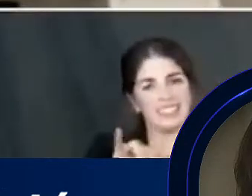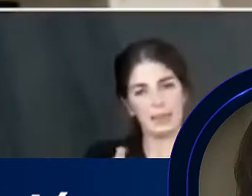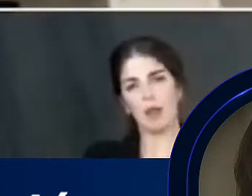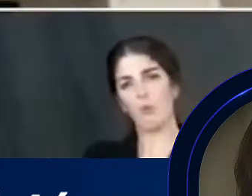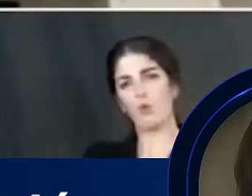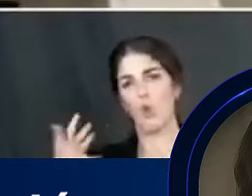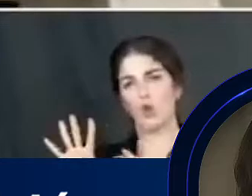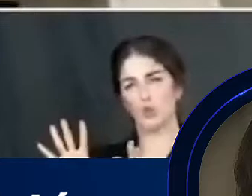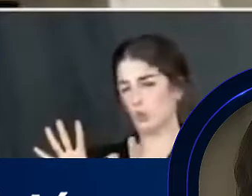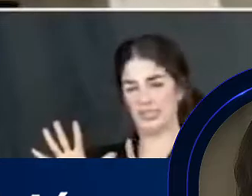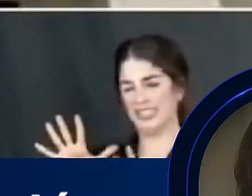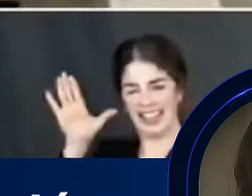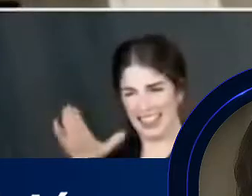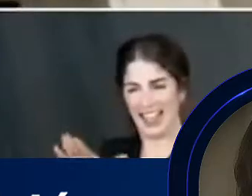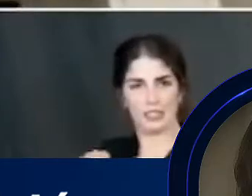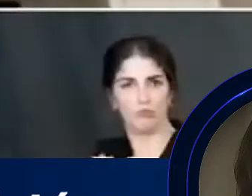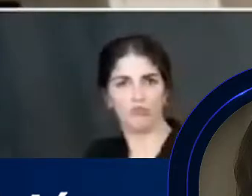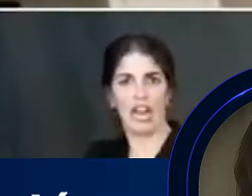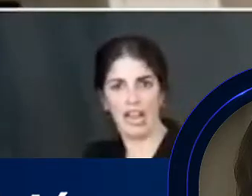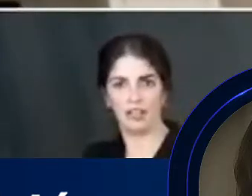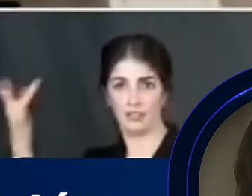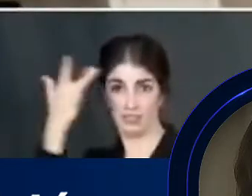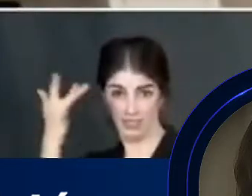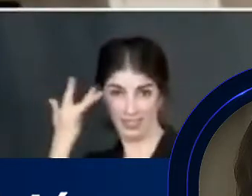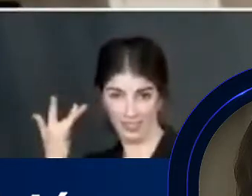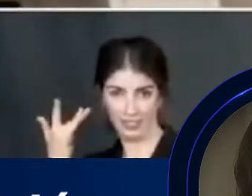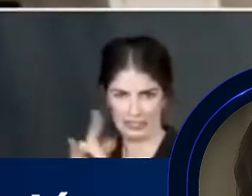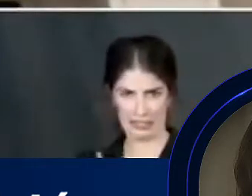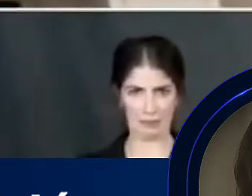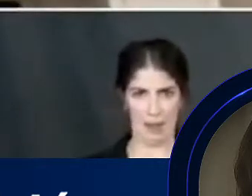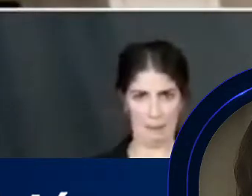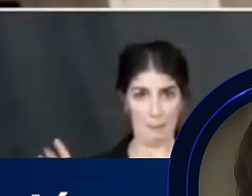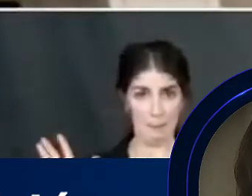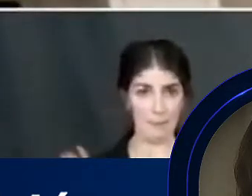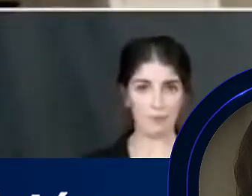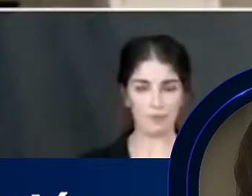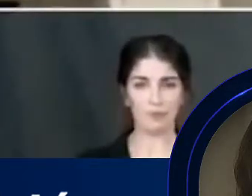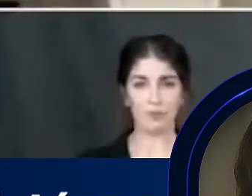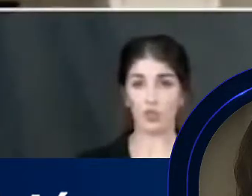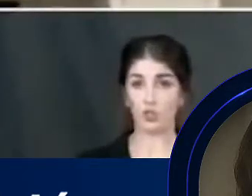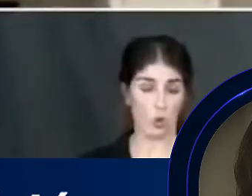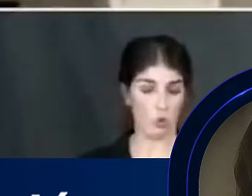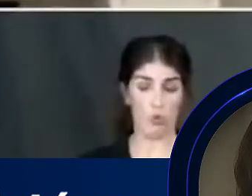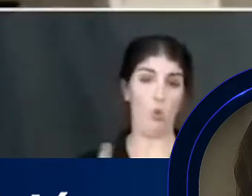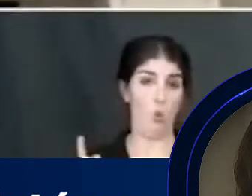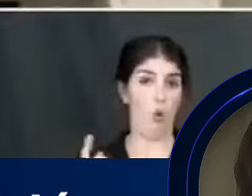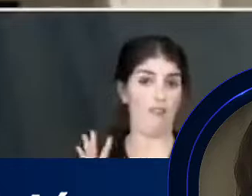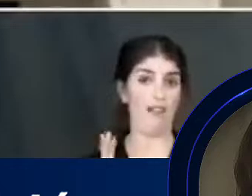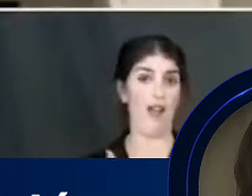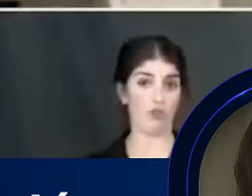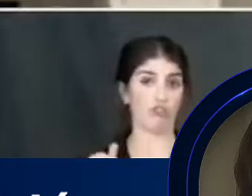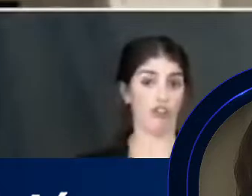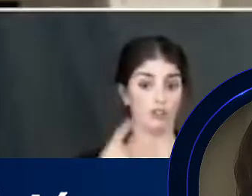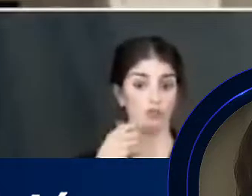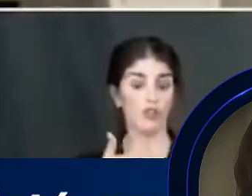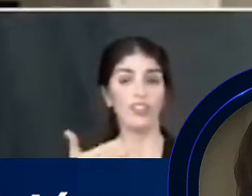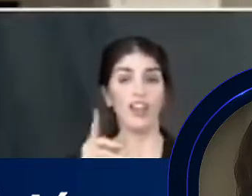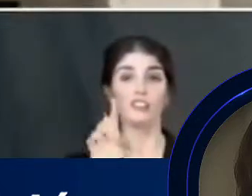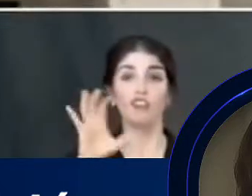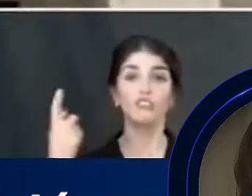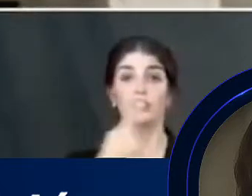más bien 2 o 3 veces a la semana. Están informando constantemente a la sociedad, que está obviamente la